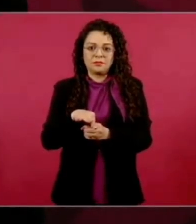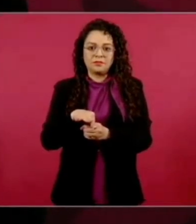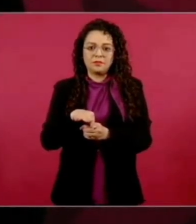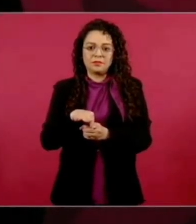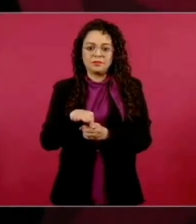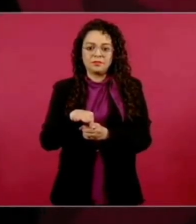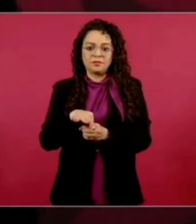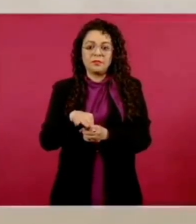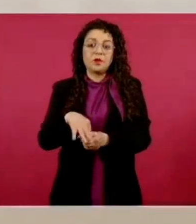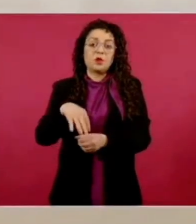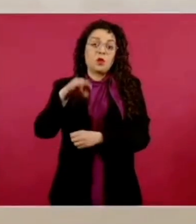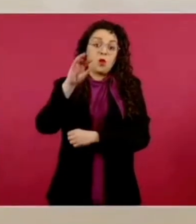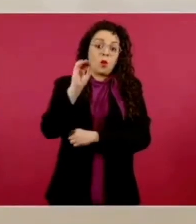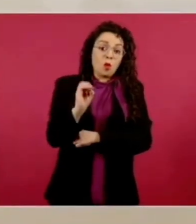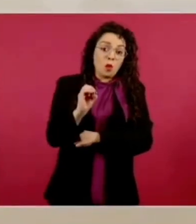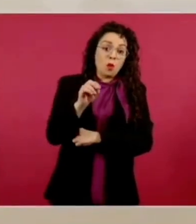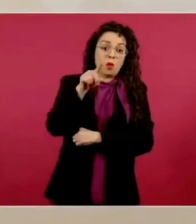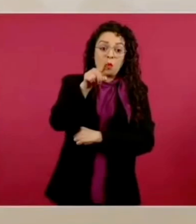que regresen